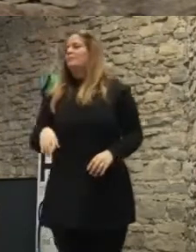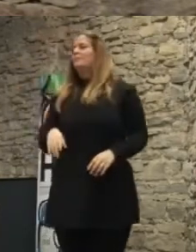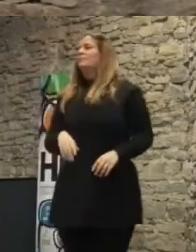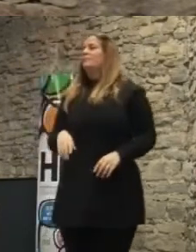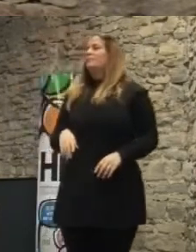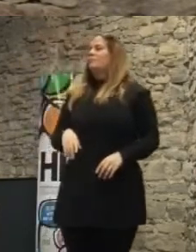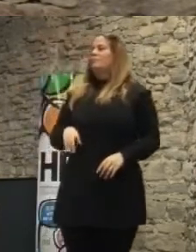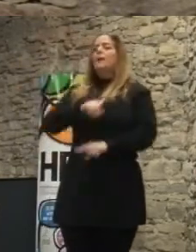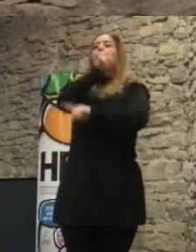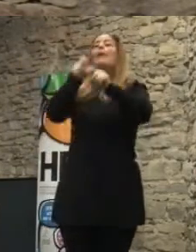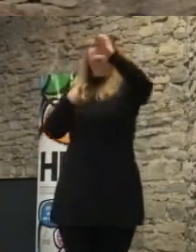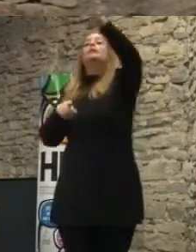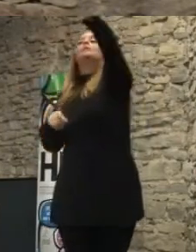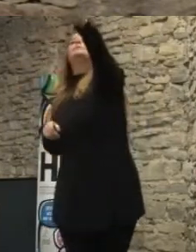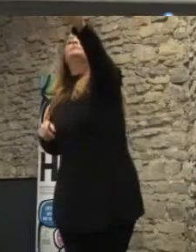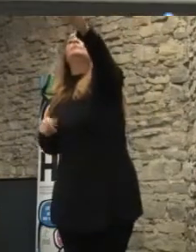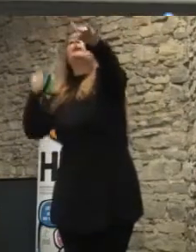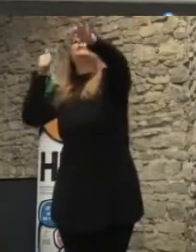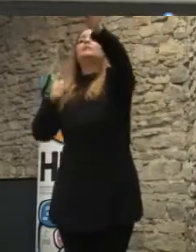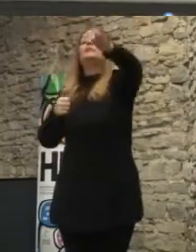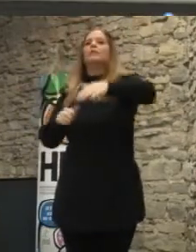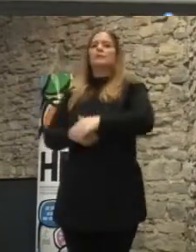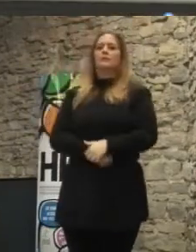¿Más preguntas? Esperemos.